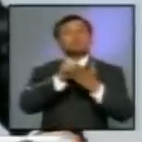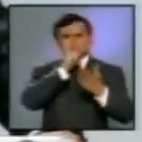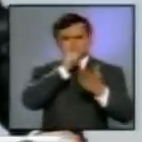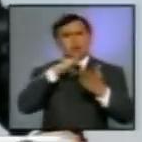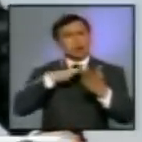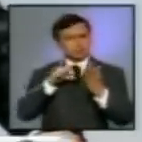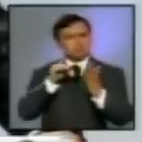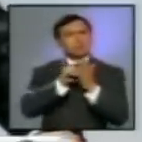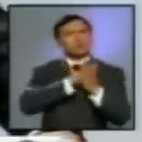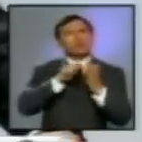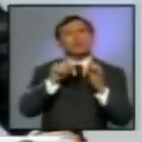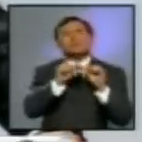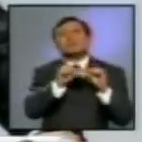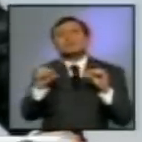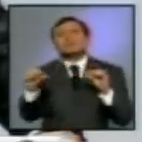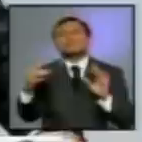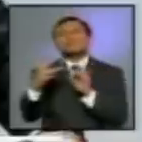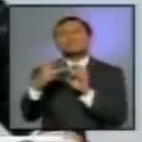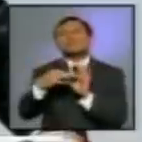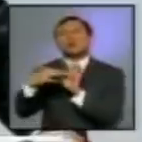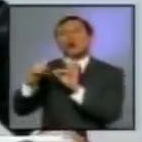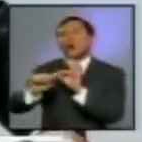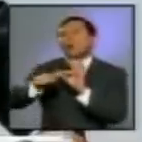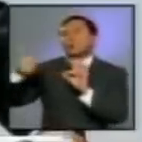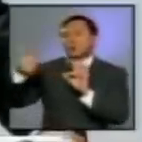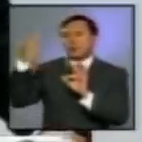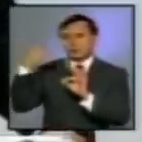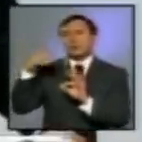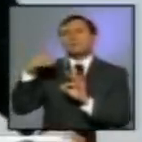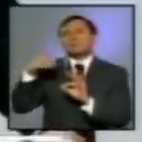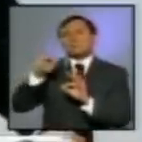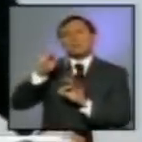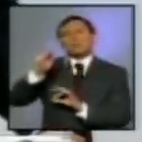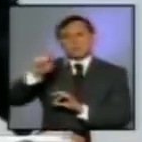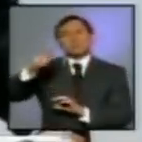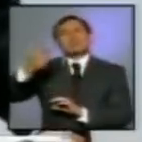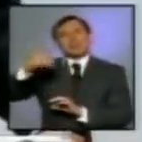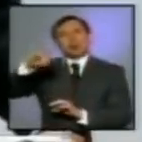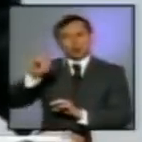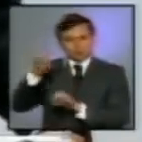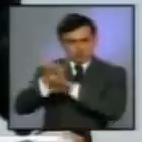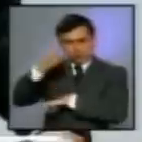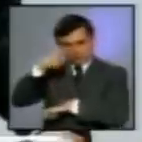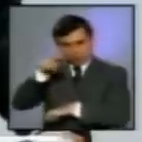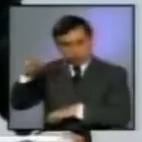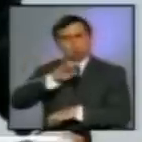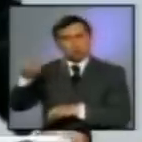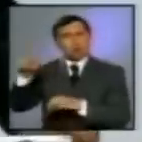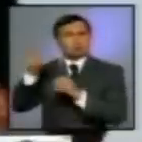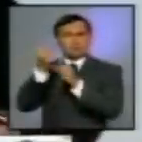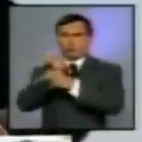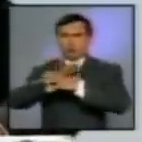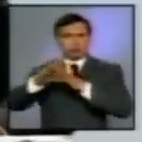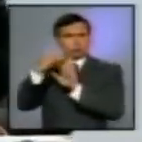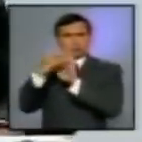su momento la Procuraduría de Justicia del Estado puso a disposición de toda la población para conocer en detalle el caso